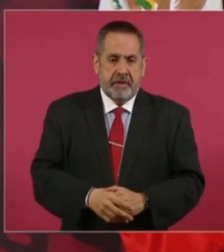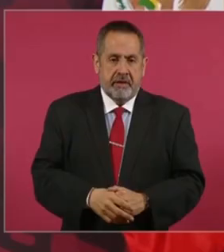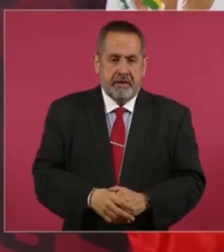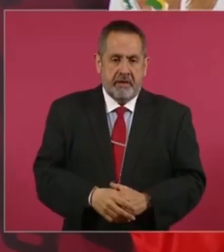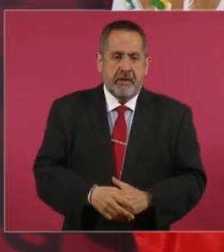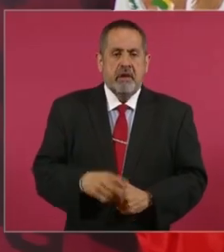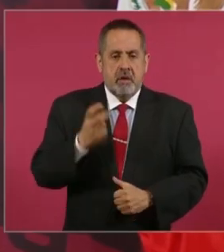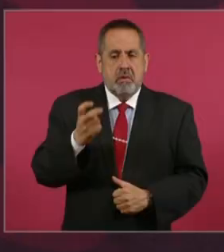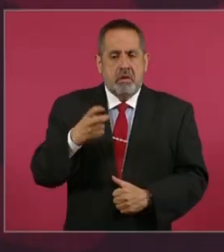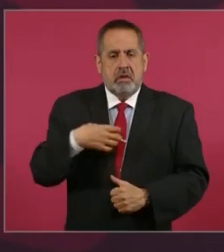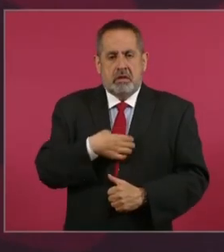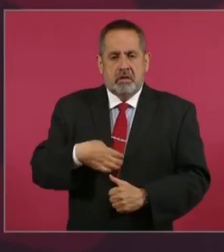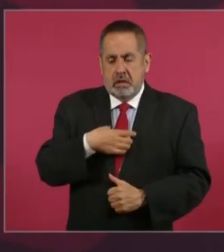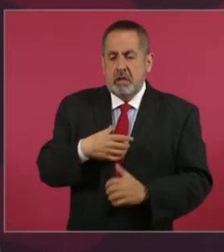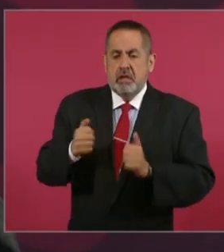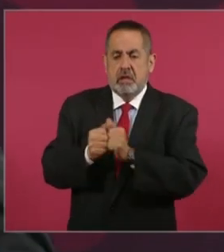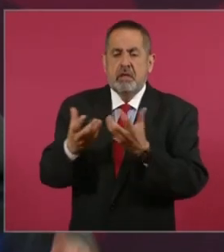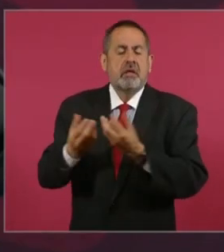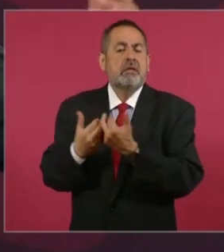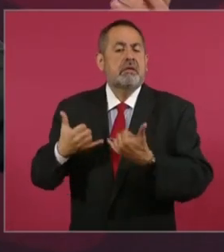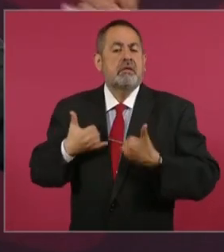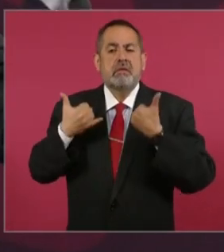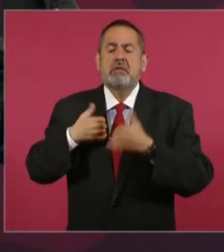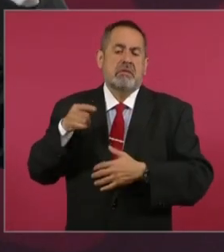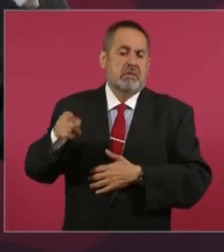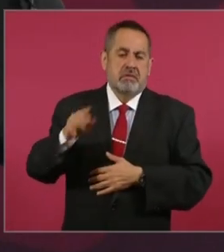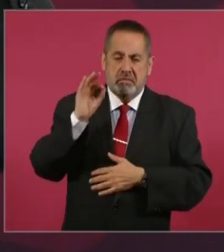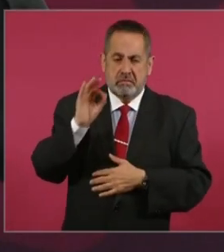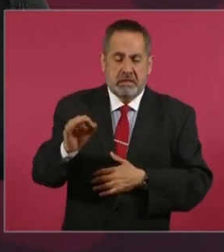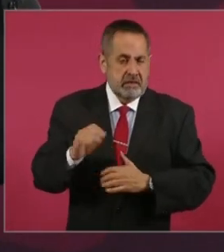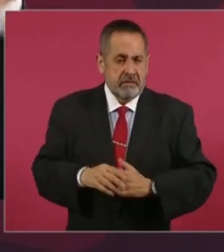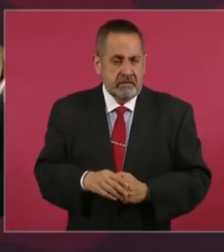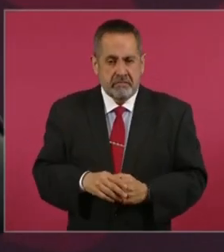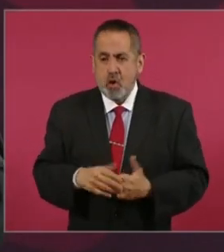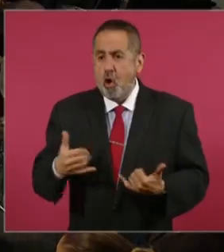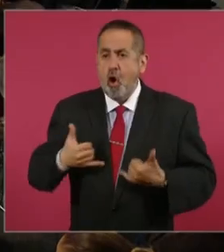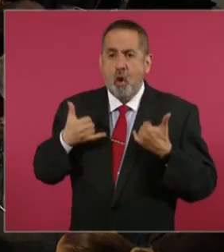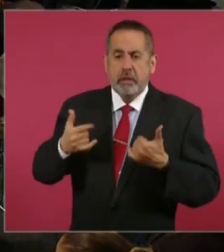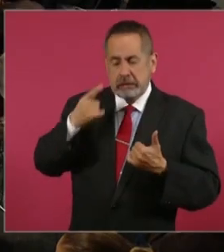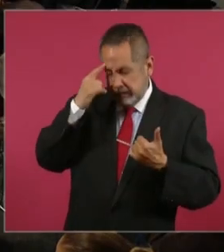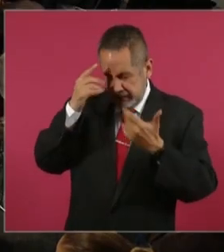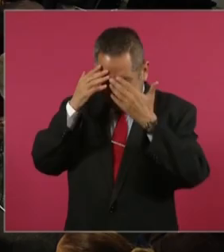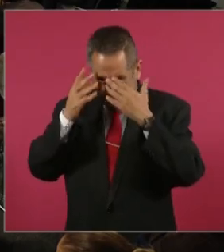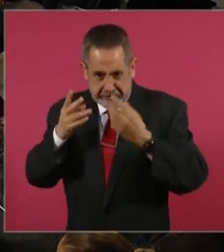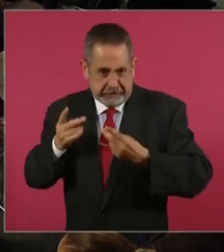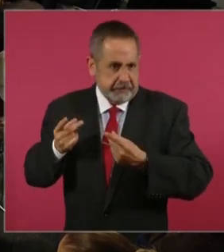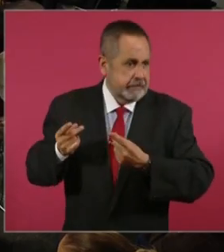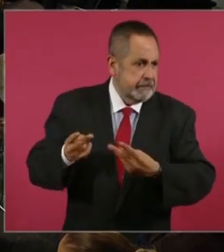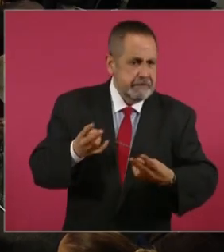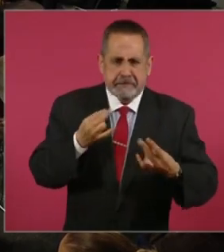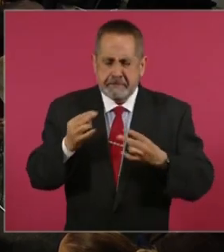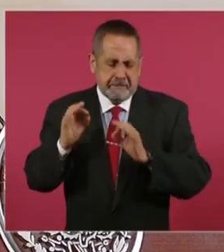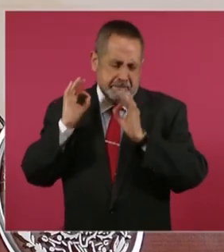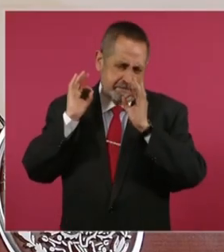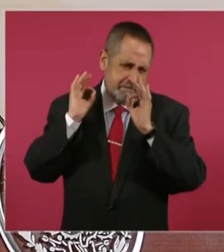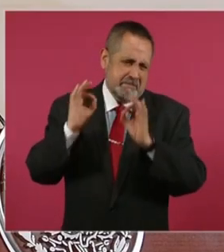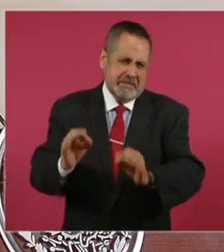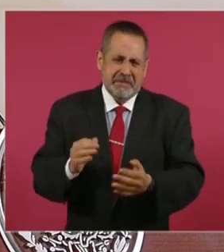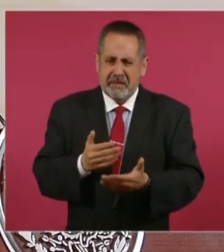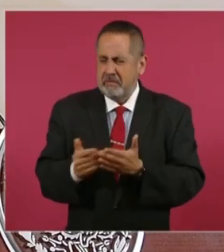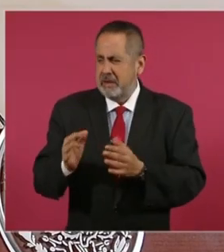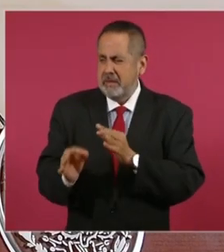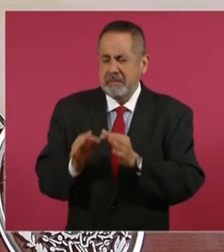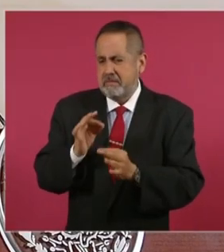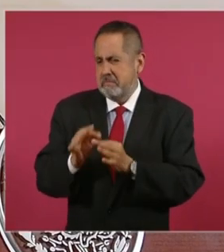Por eso estoy contento con los jóvenes, porque están muy avispados, muy despiertos ahora.